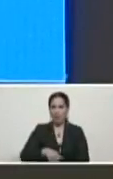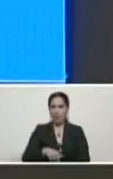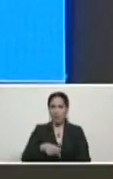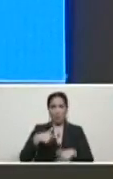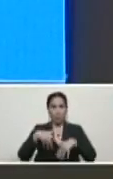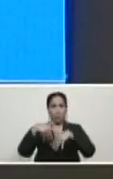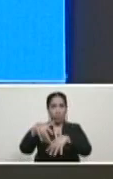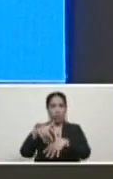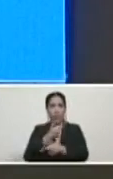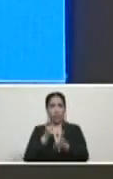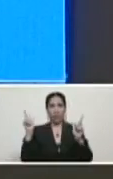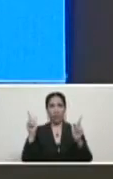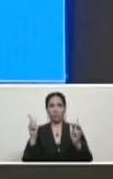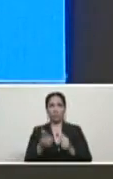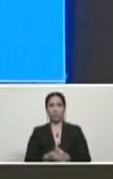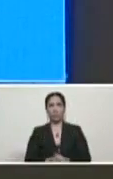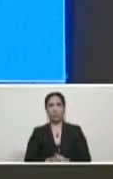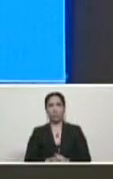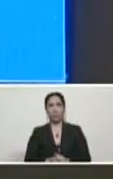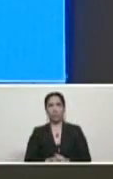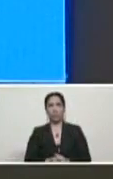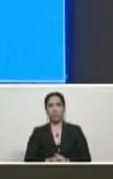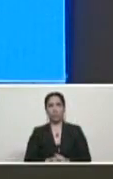libertadores, vinieran